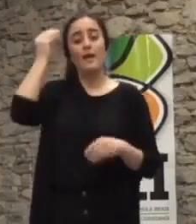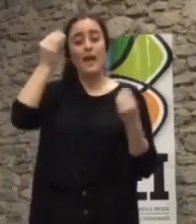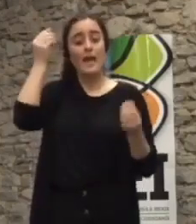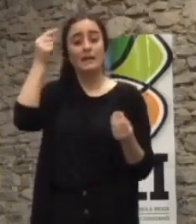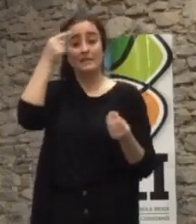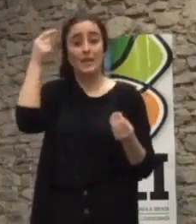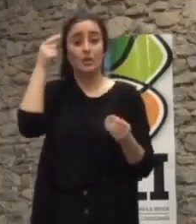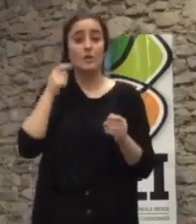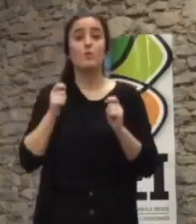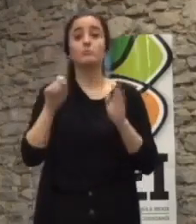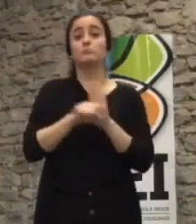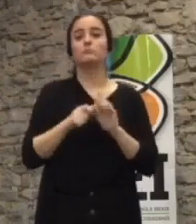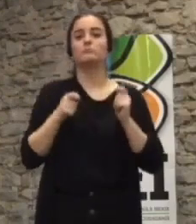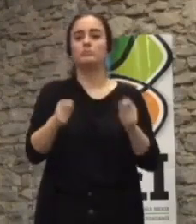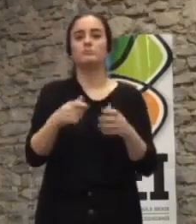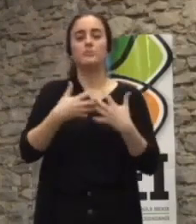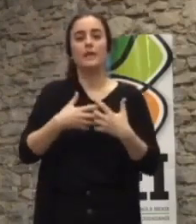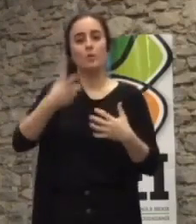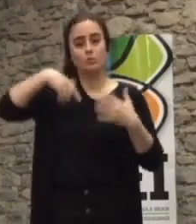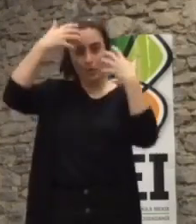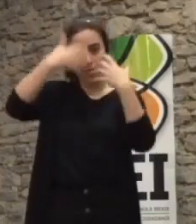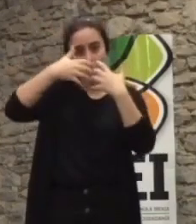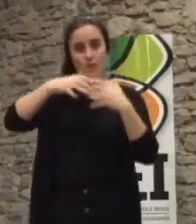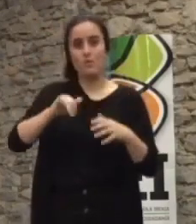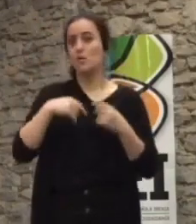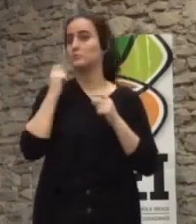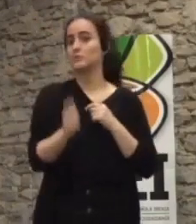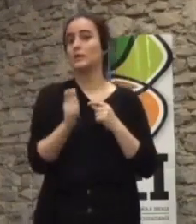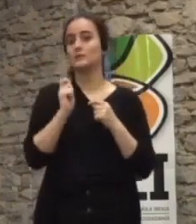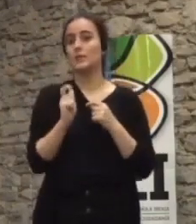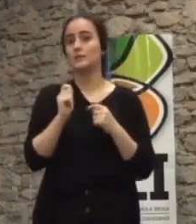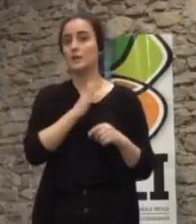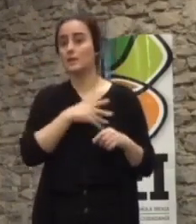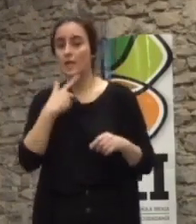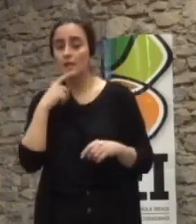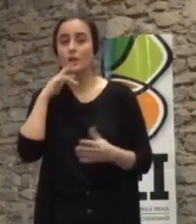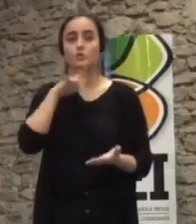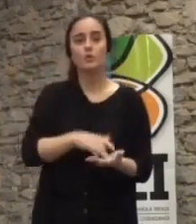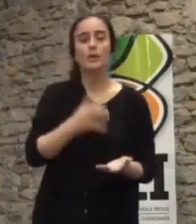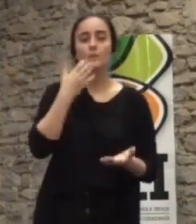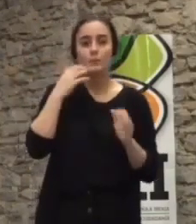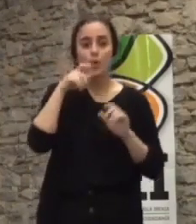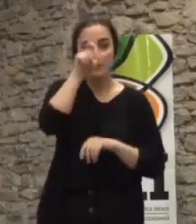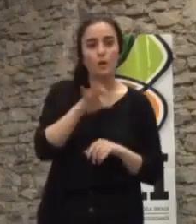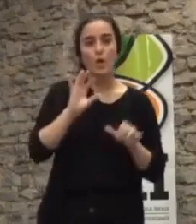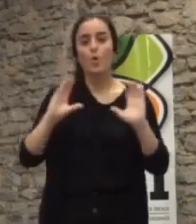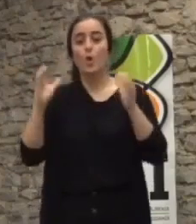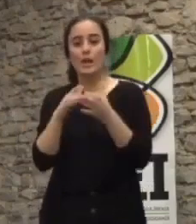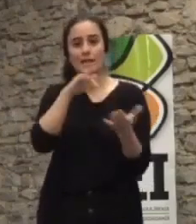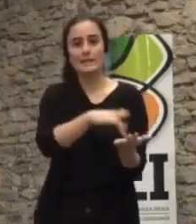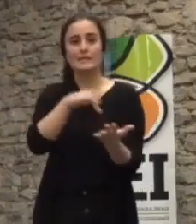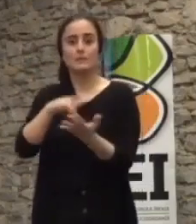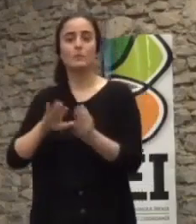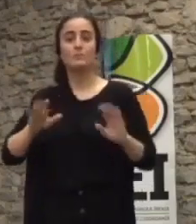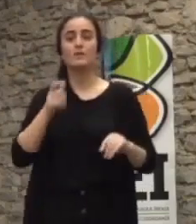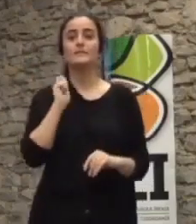cerebro de forma constante. Lo adaptamos generalmente cuando pensamos en personas o en colectivos, pero realmente funciona de